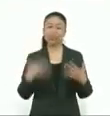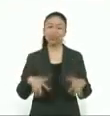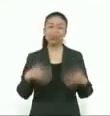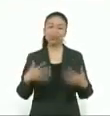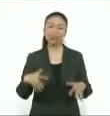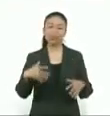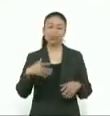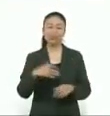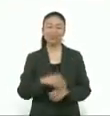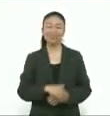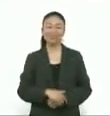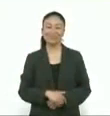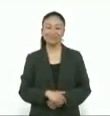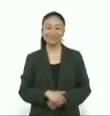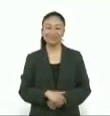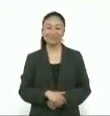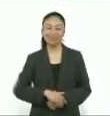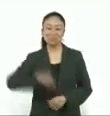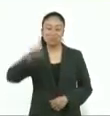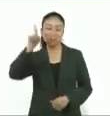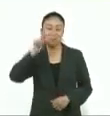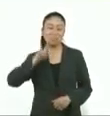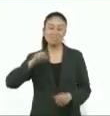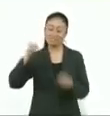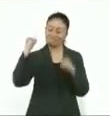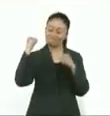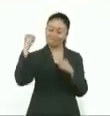Ticole Lobo, y que vivan las mujeres.